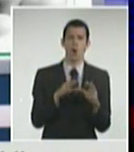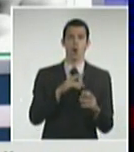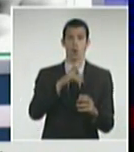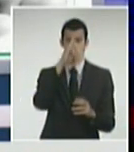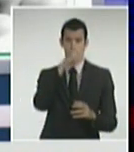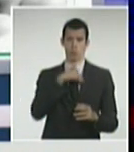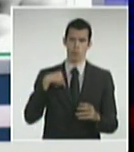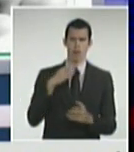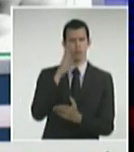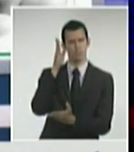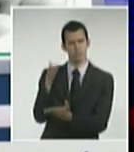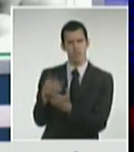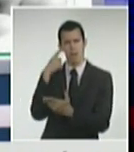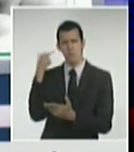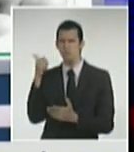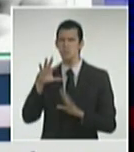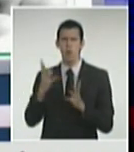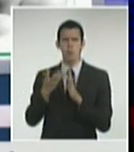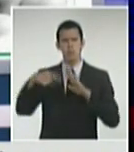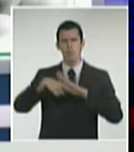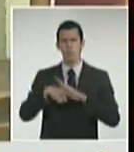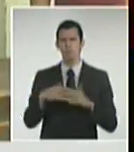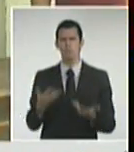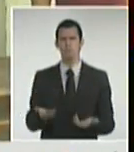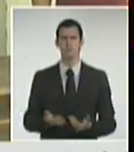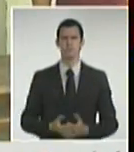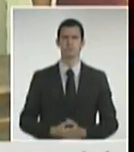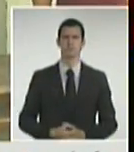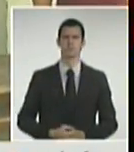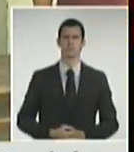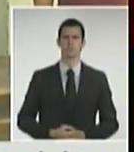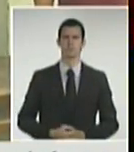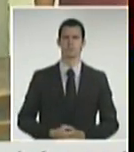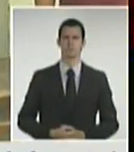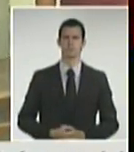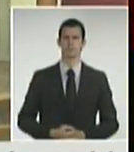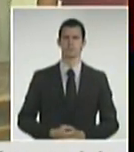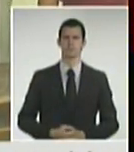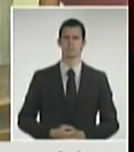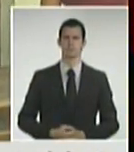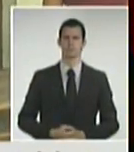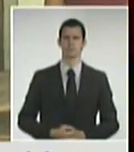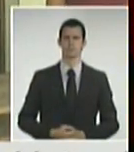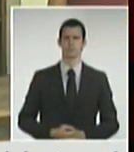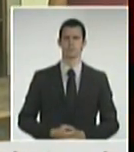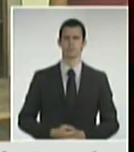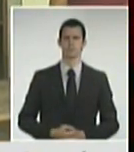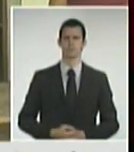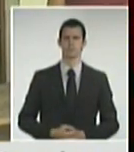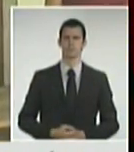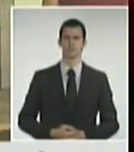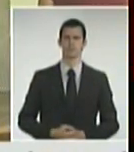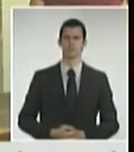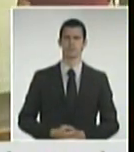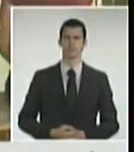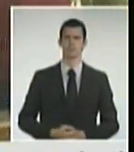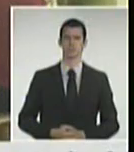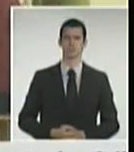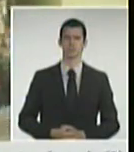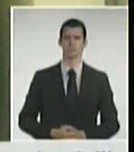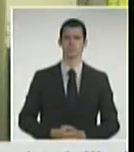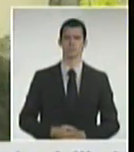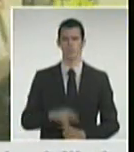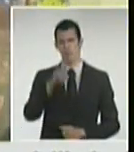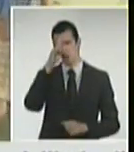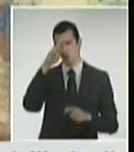Vamos a conocer con este contacto informativo. Después de sus funciones habituales en el consultorio número 27